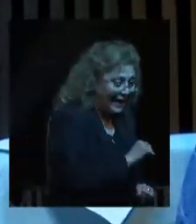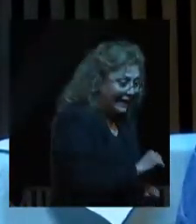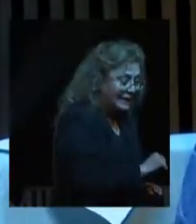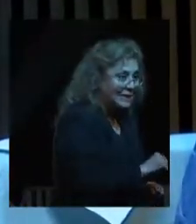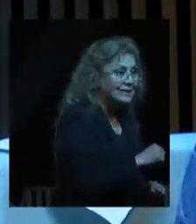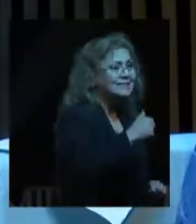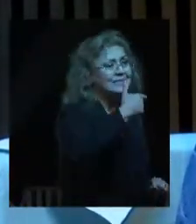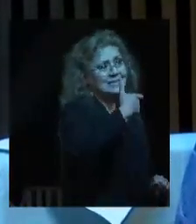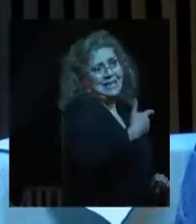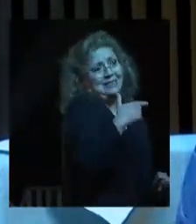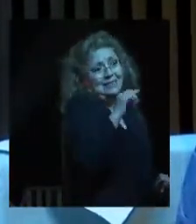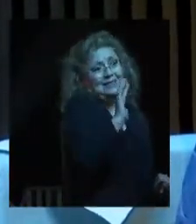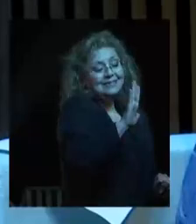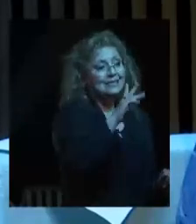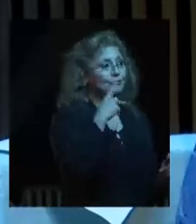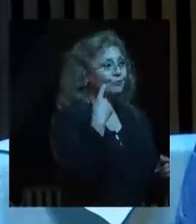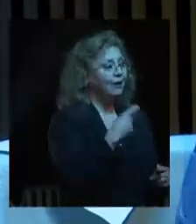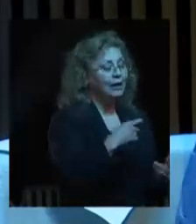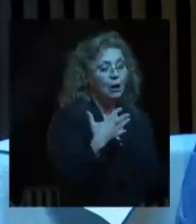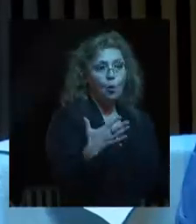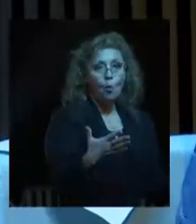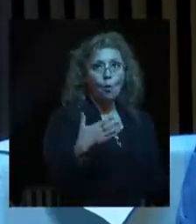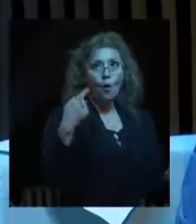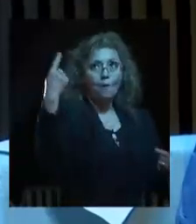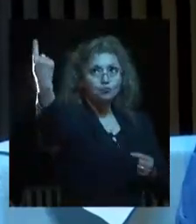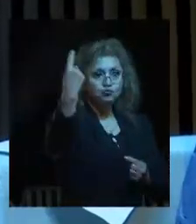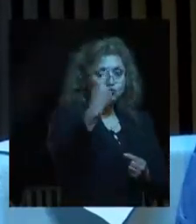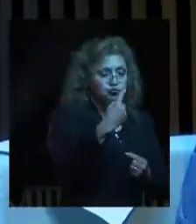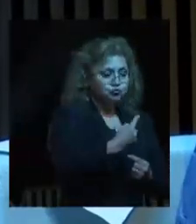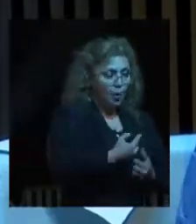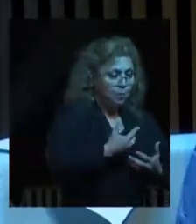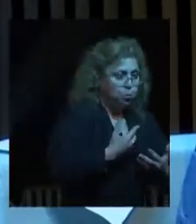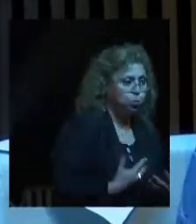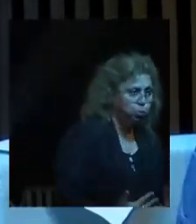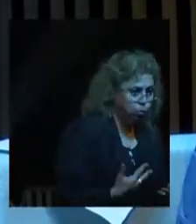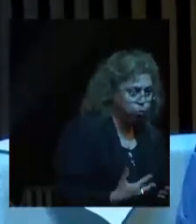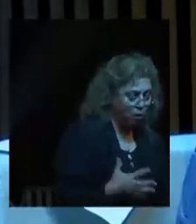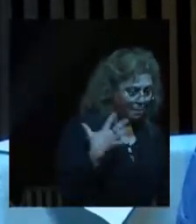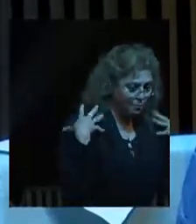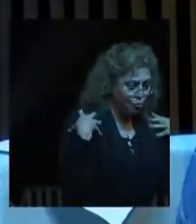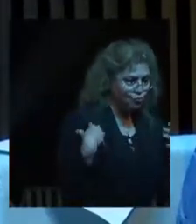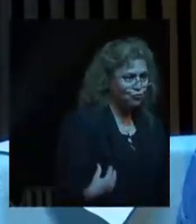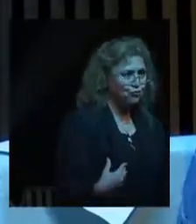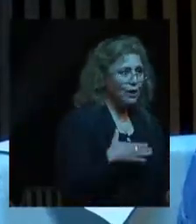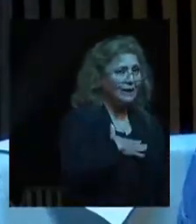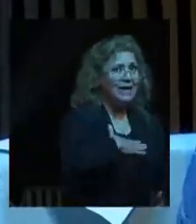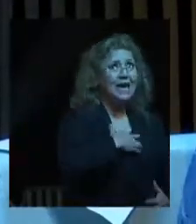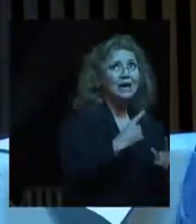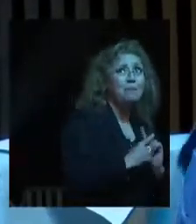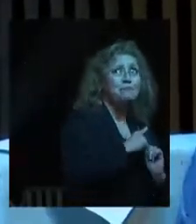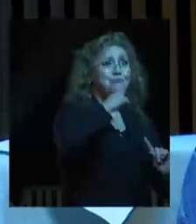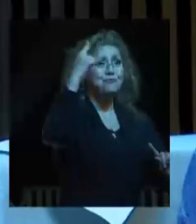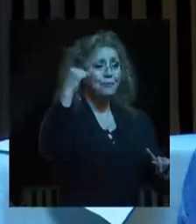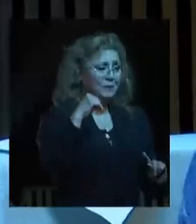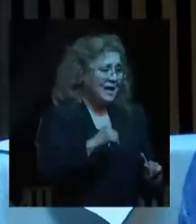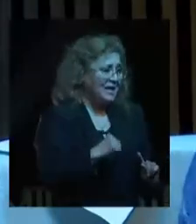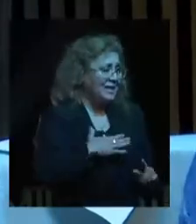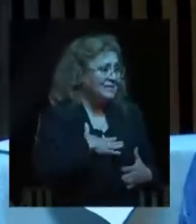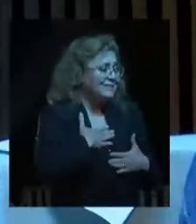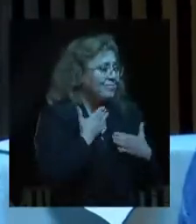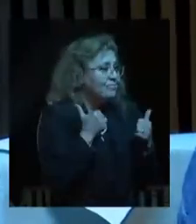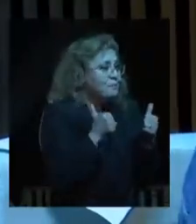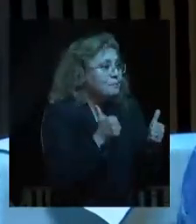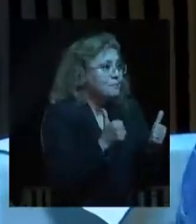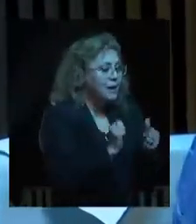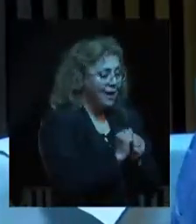75 kilos. Se va a bajar de la nave, se va a poner a chillar que se quiere volver a Marte porque no va a estar